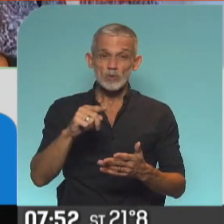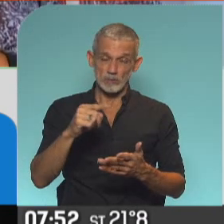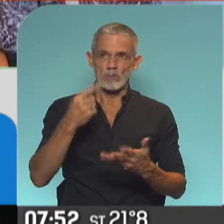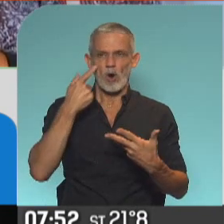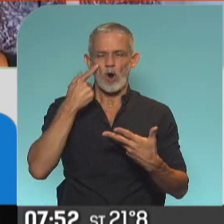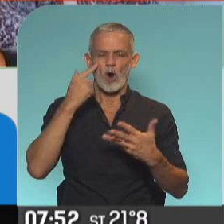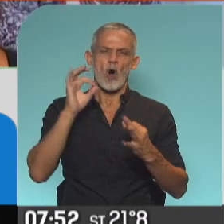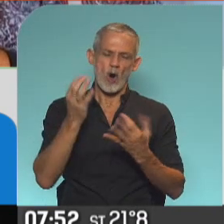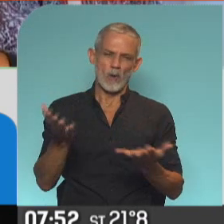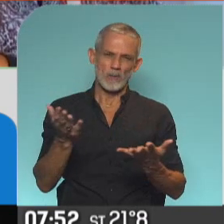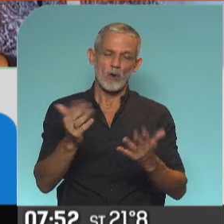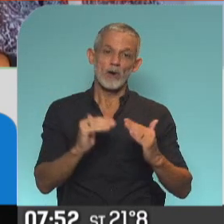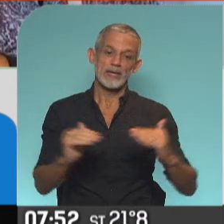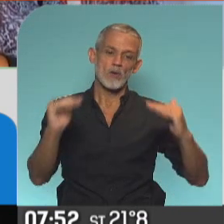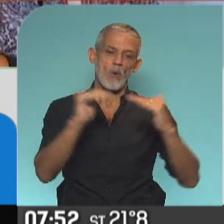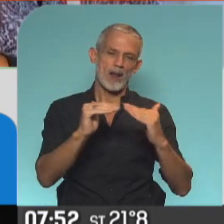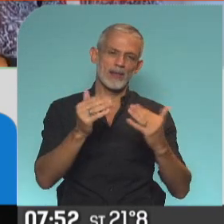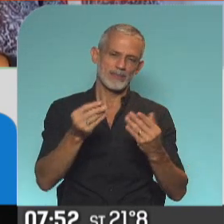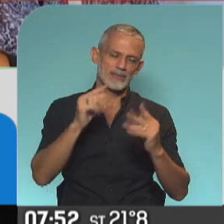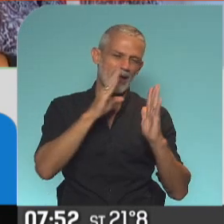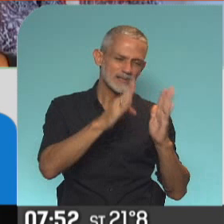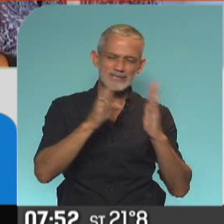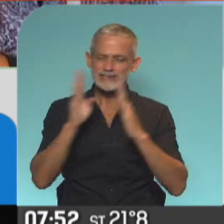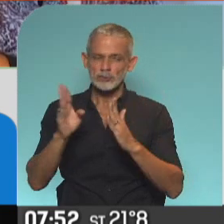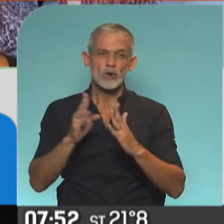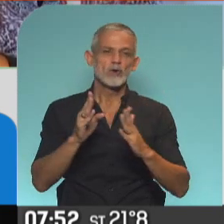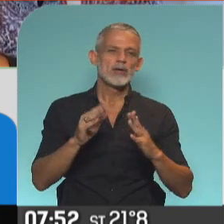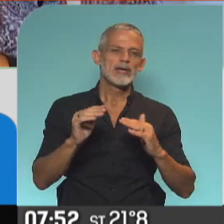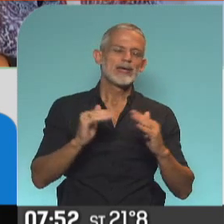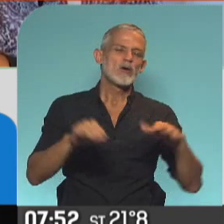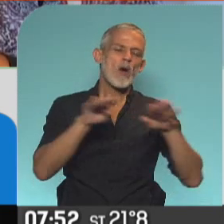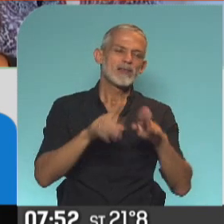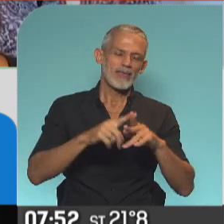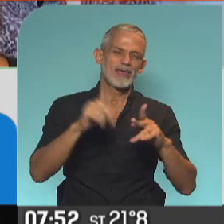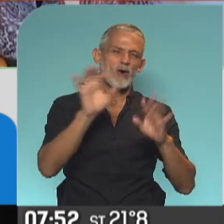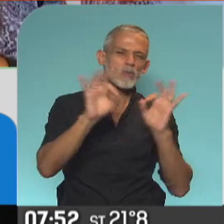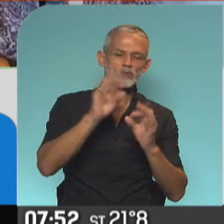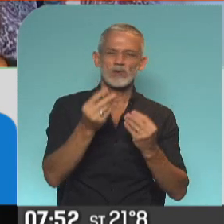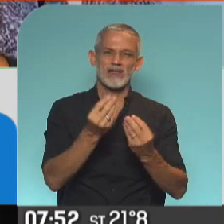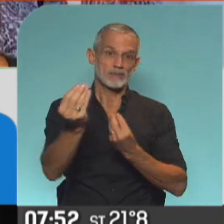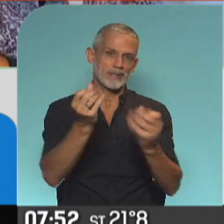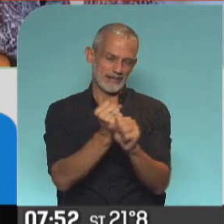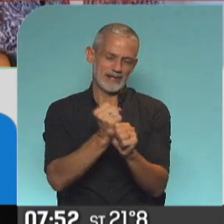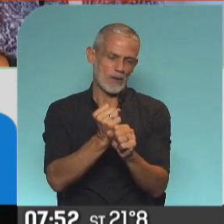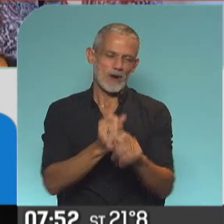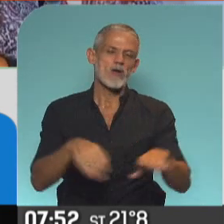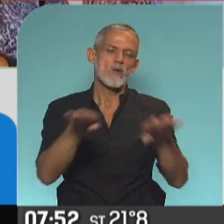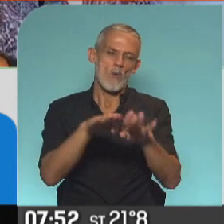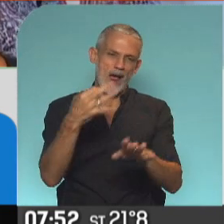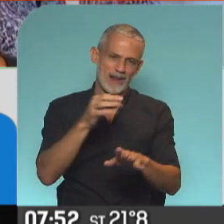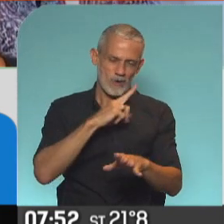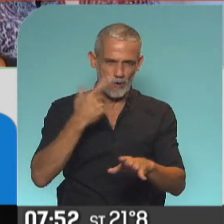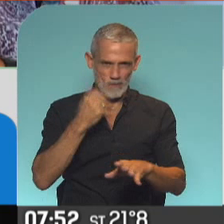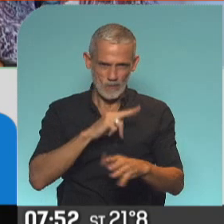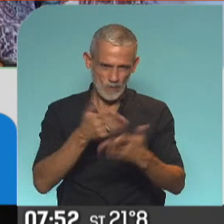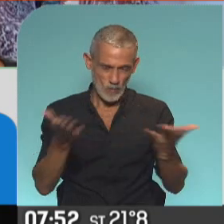obvio, igualdad de trato, igualdad de oportunidades en el mercado laboral. El mercado laboral es el